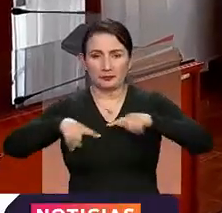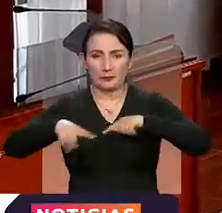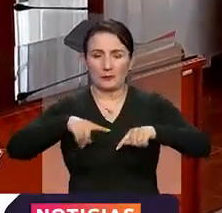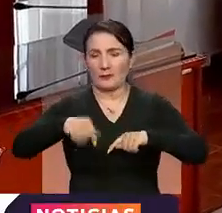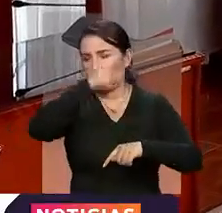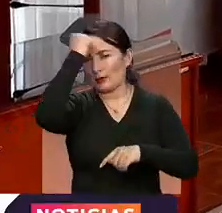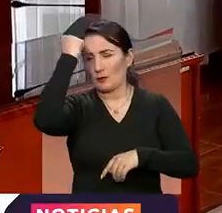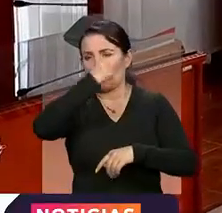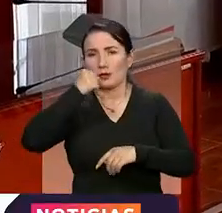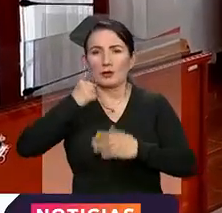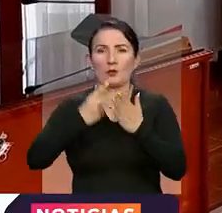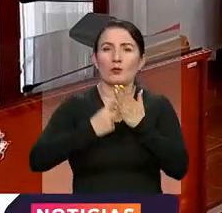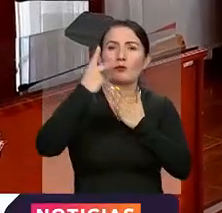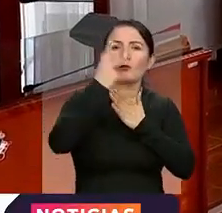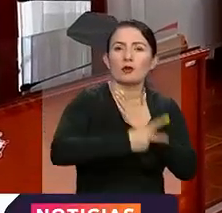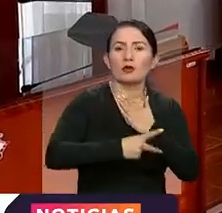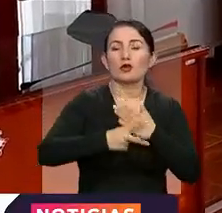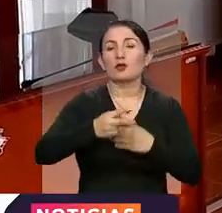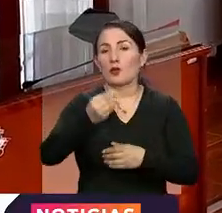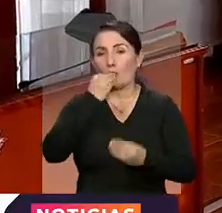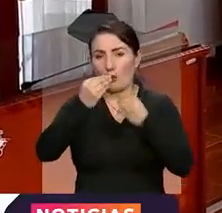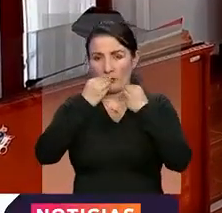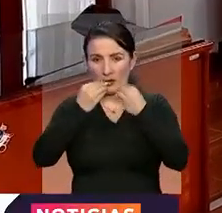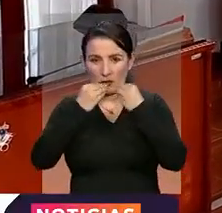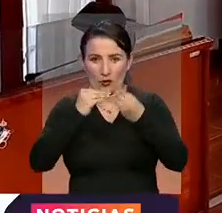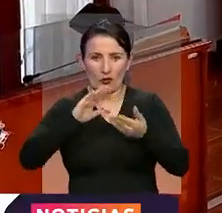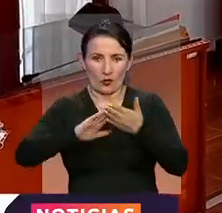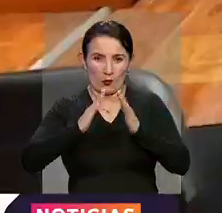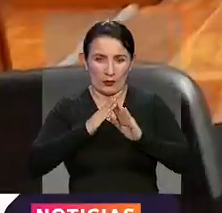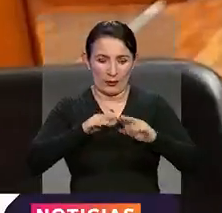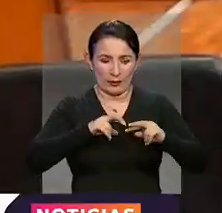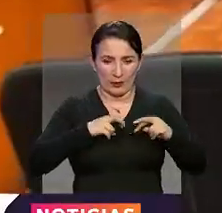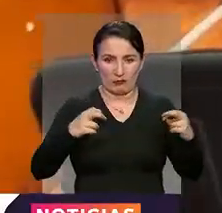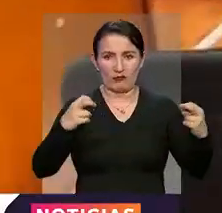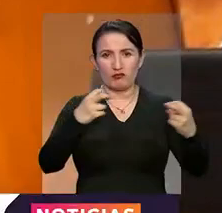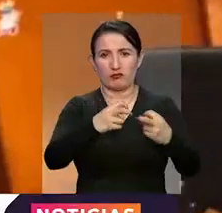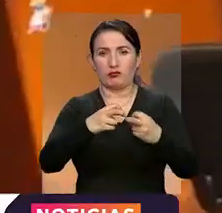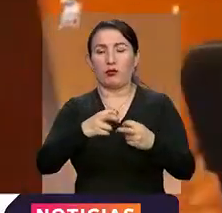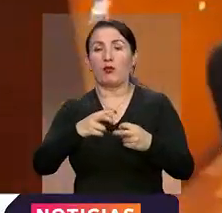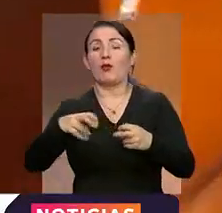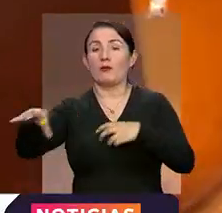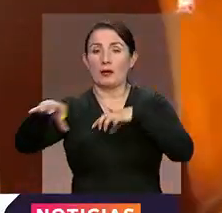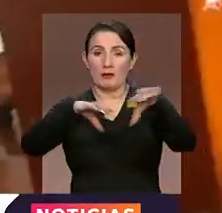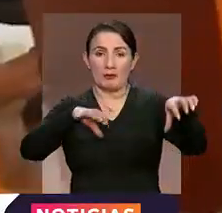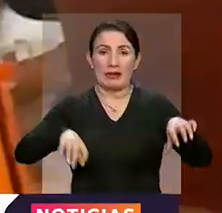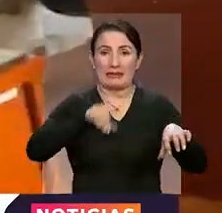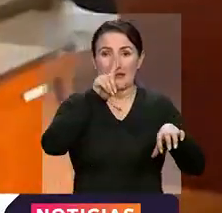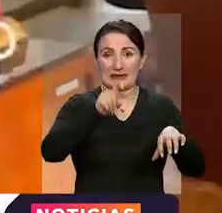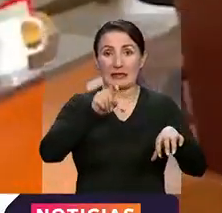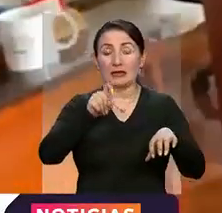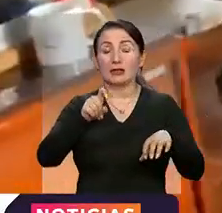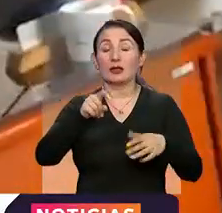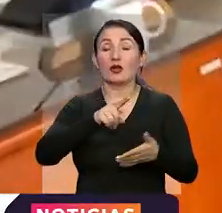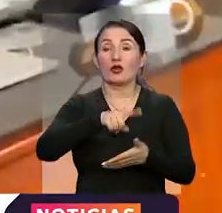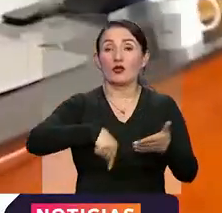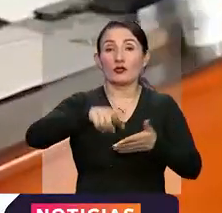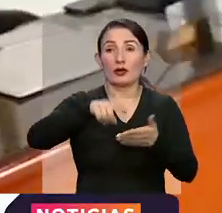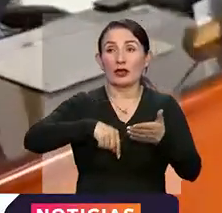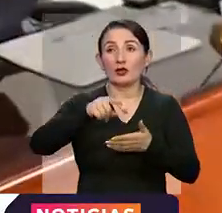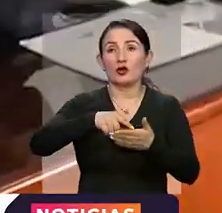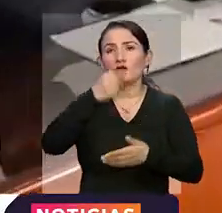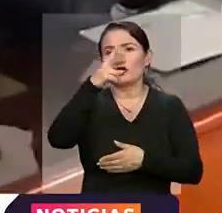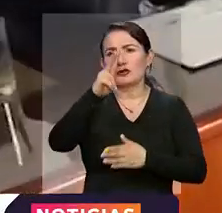Soacha dio inicio al proyecto de comedores comunitarios en las 6 comunas. El costo de los contratos asciende a los 12 mil millones de pesos y